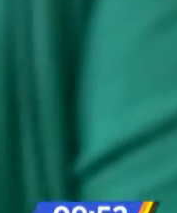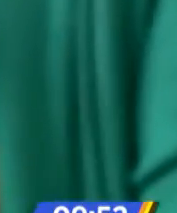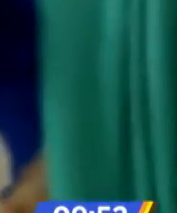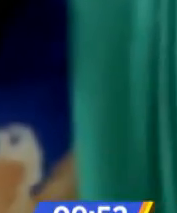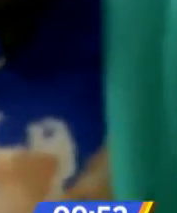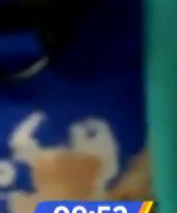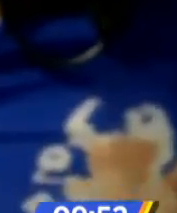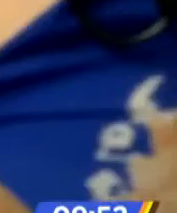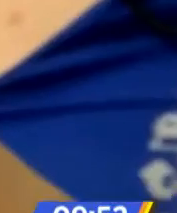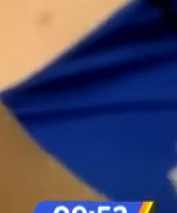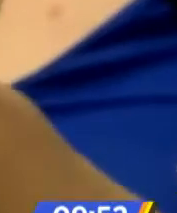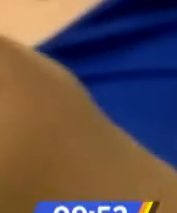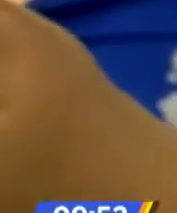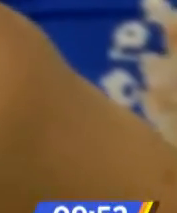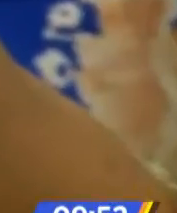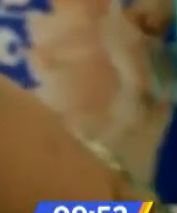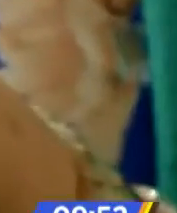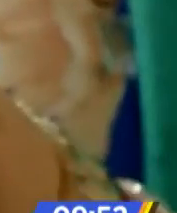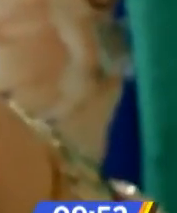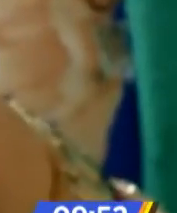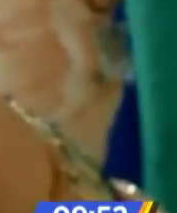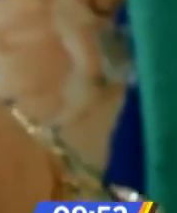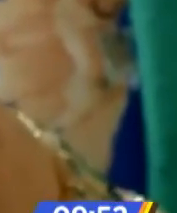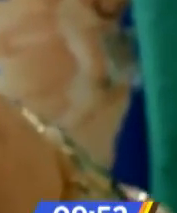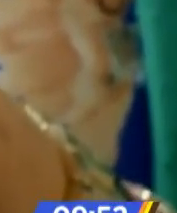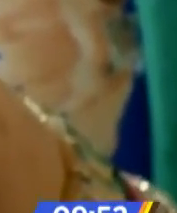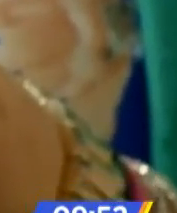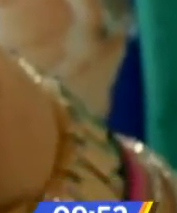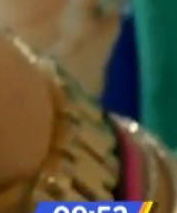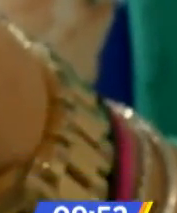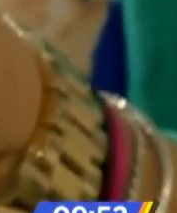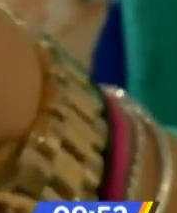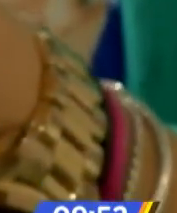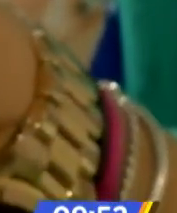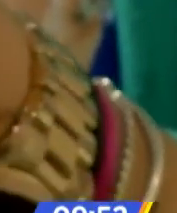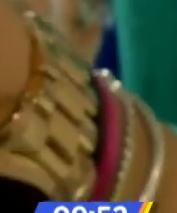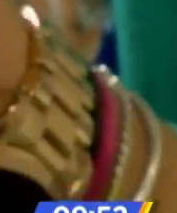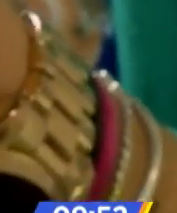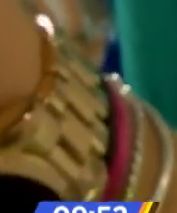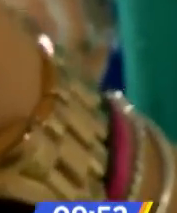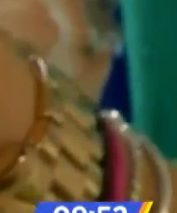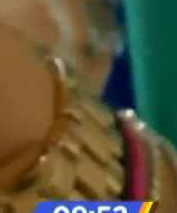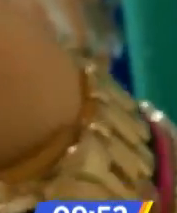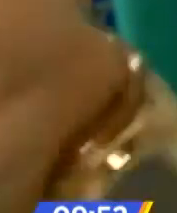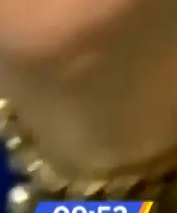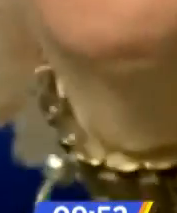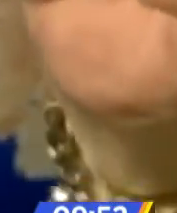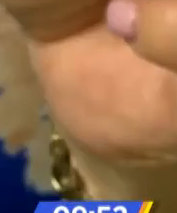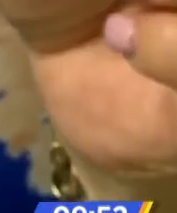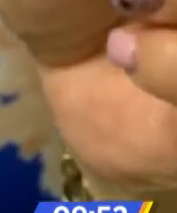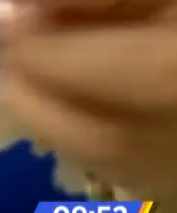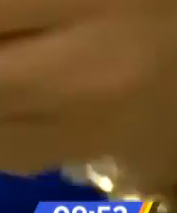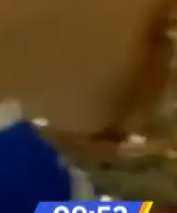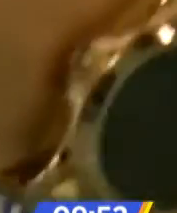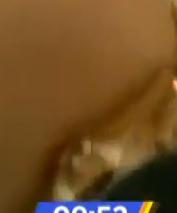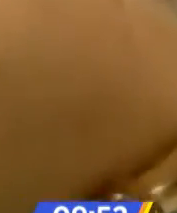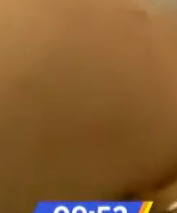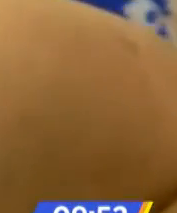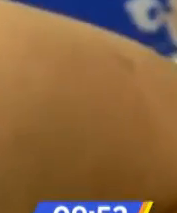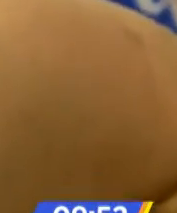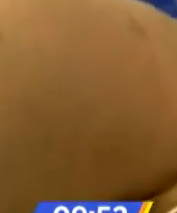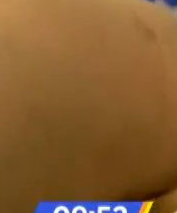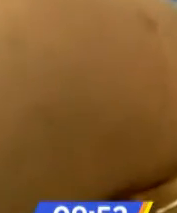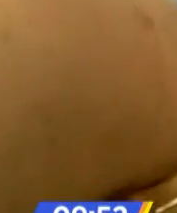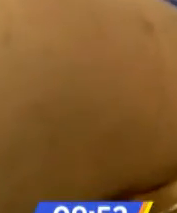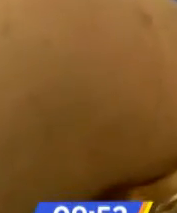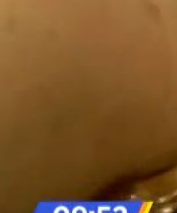cortamos para que formar las antenitas. Exactamente. Exactamente. Y luego las pegamos hacia el borde abajo. Ajá. Okay. Y a las patitas, ajá, le